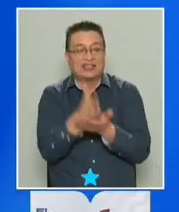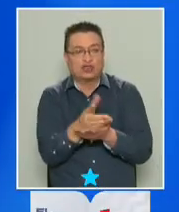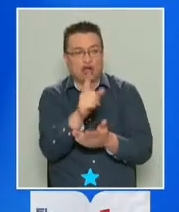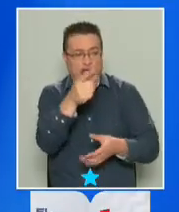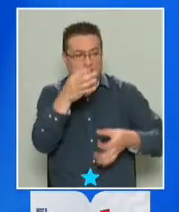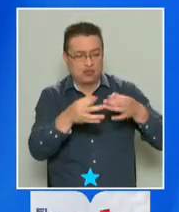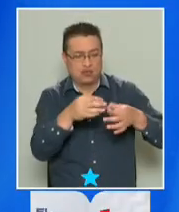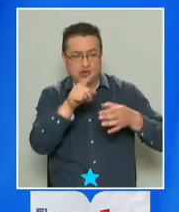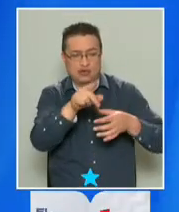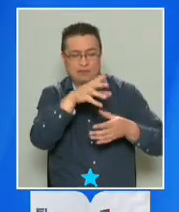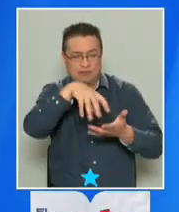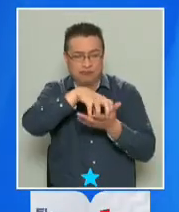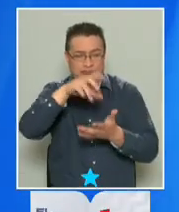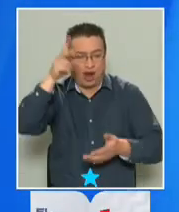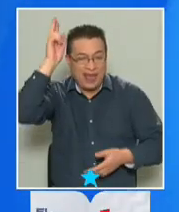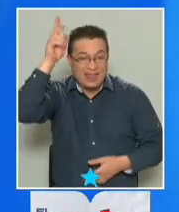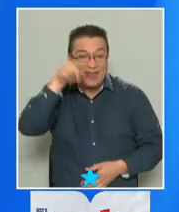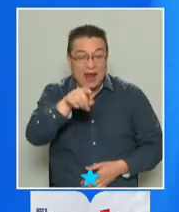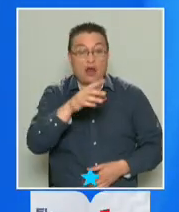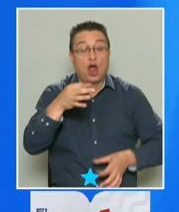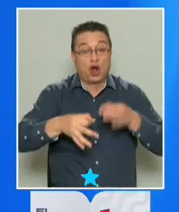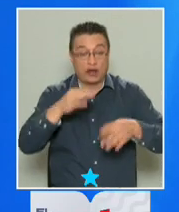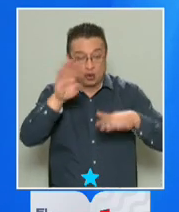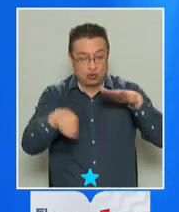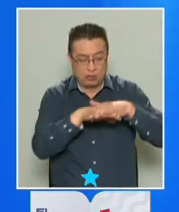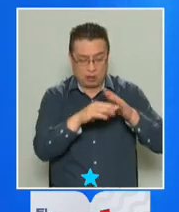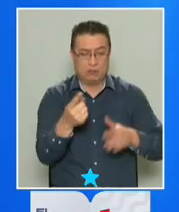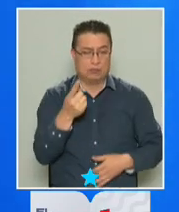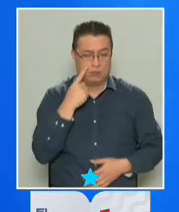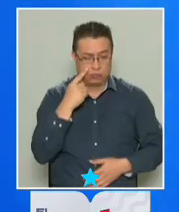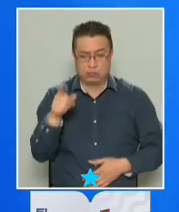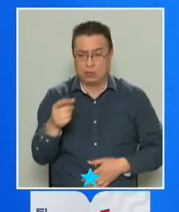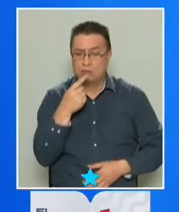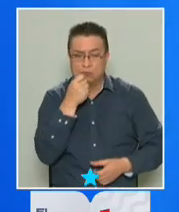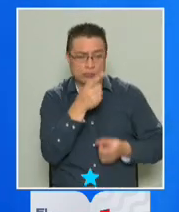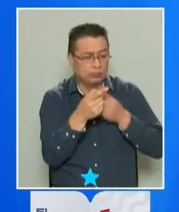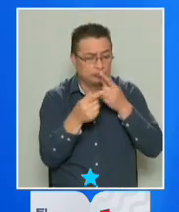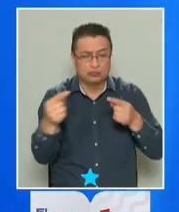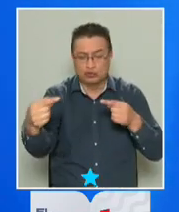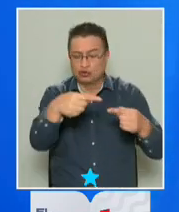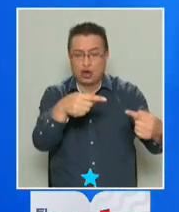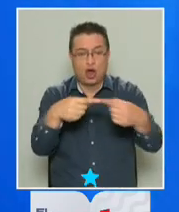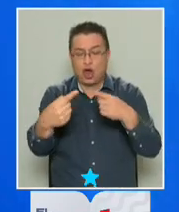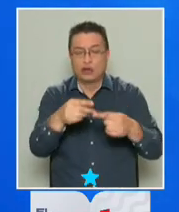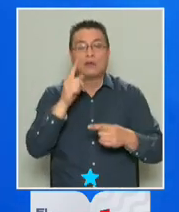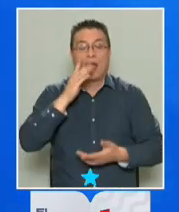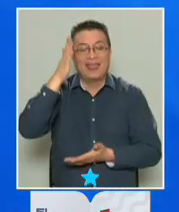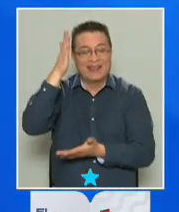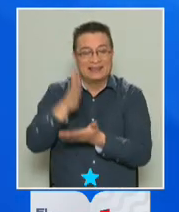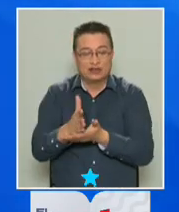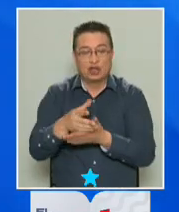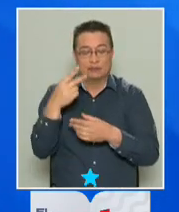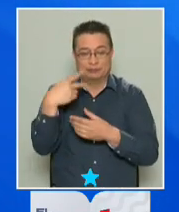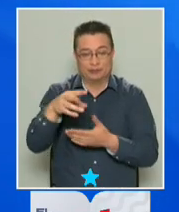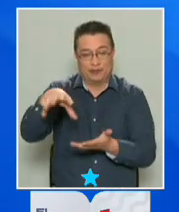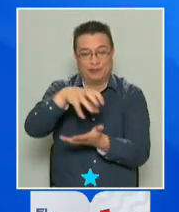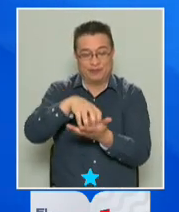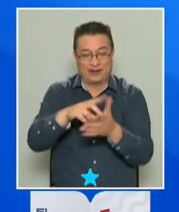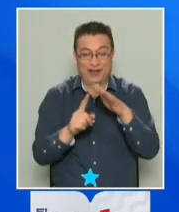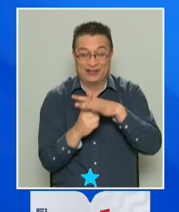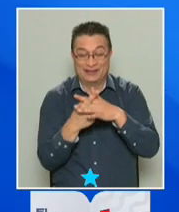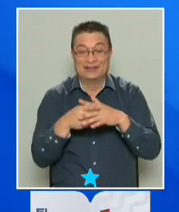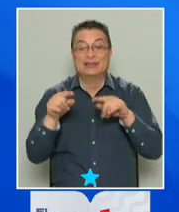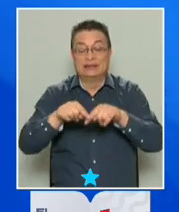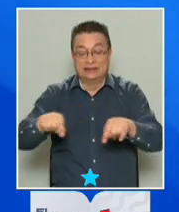jurisdicción indígena la corte suprema- conocerá y resolverá de las impugnaciones deducidas en contra de las decisiones de la jurisdicción indígena en